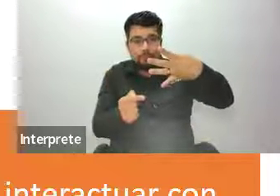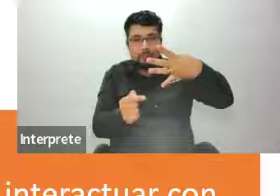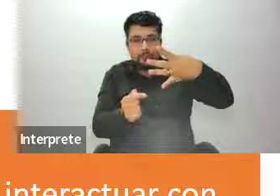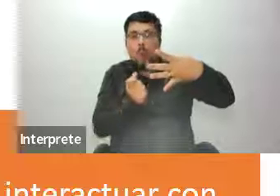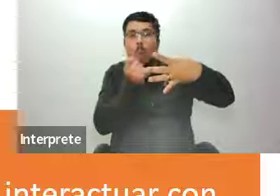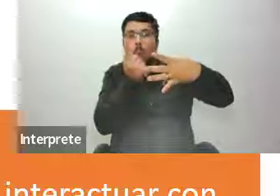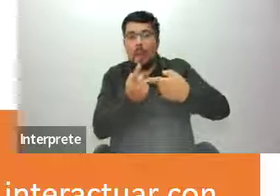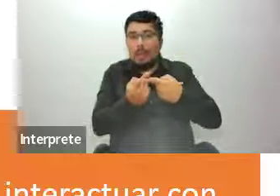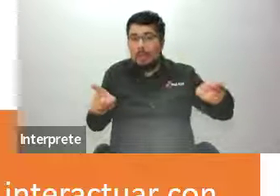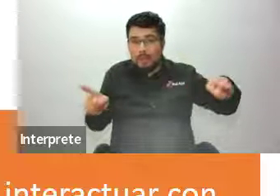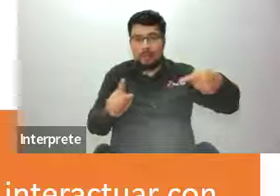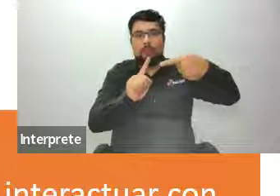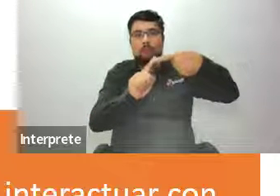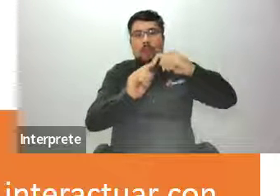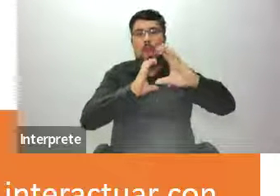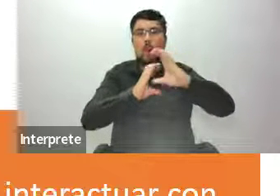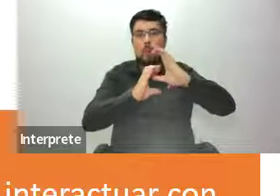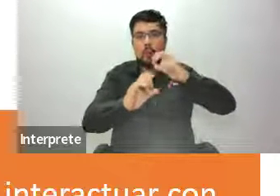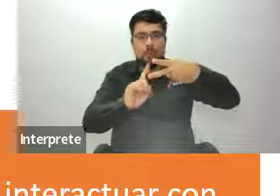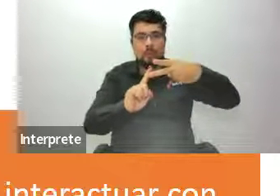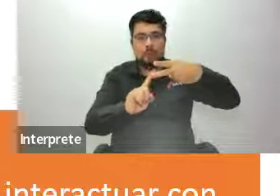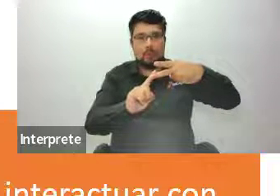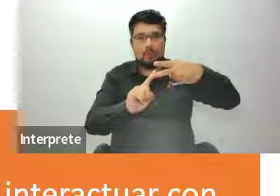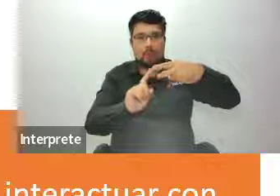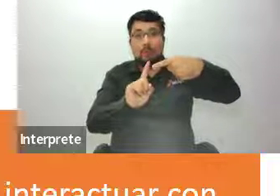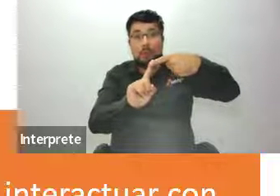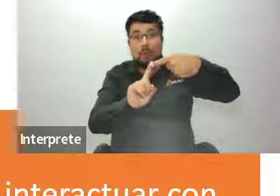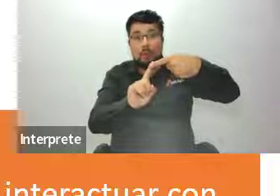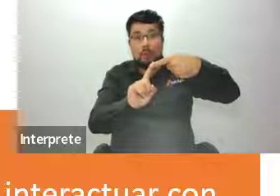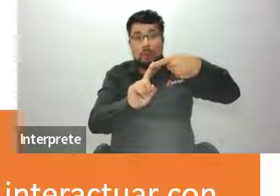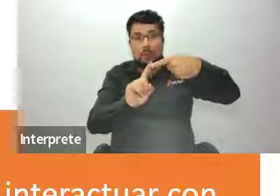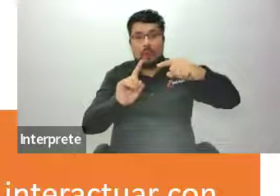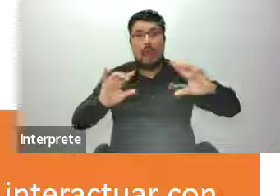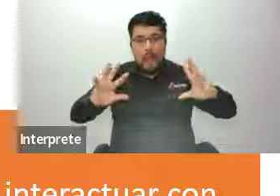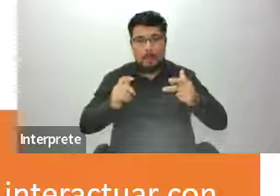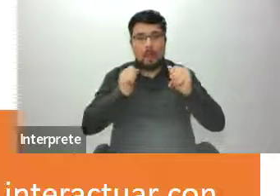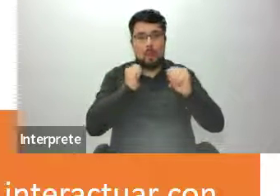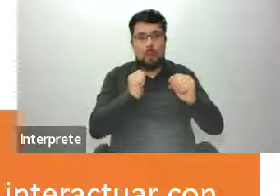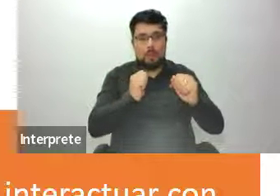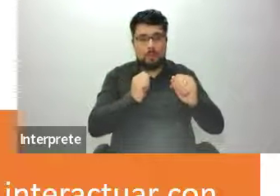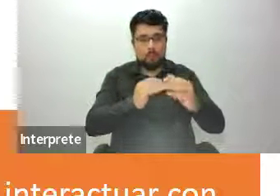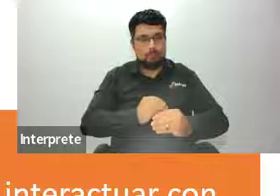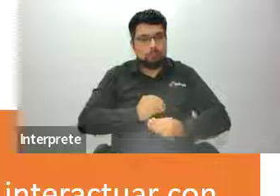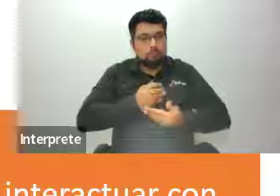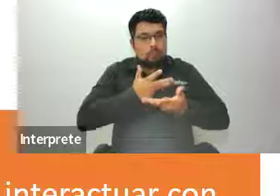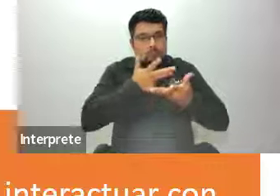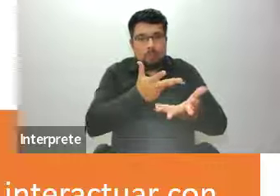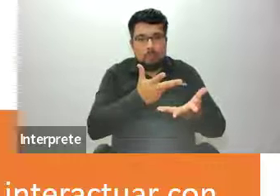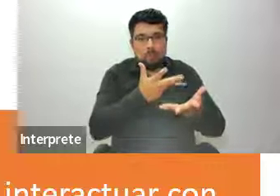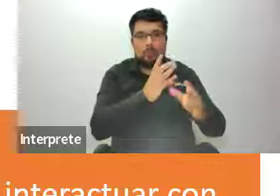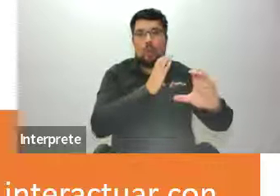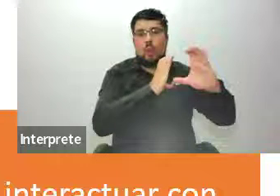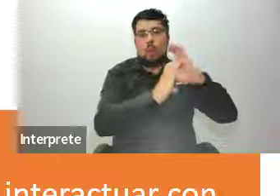lo que es comunicación, que es la capacidad, ¿cierto?, de realizar conductas intencionadas, el lenguaje, que es